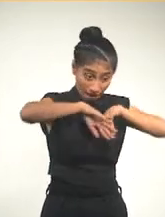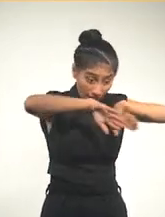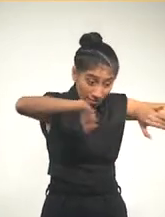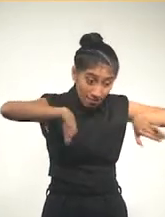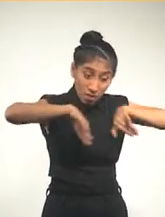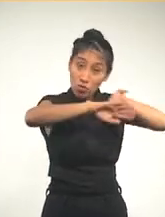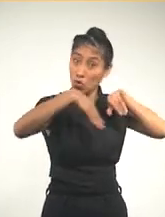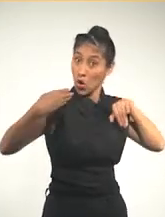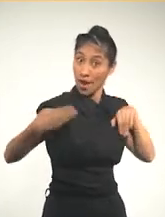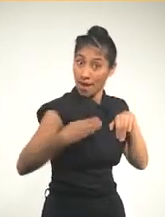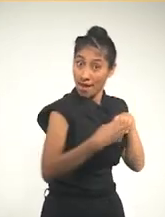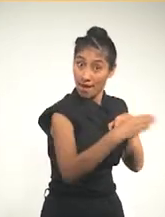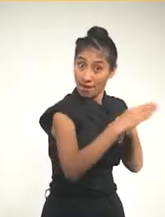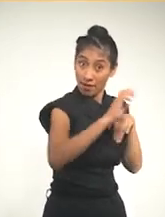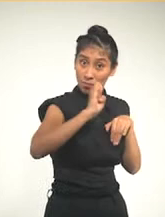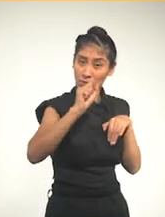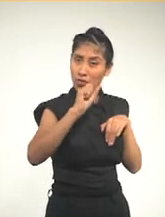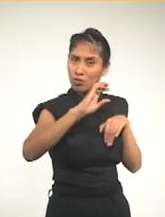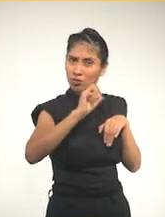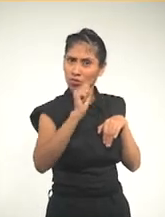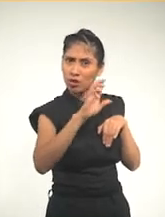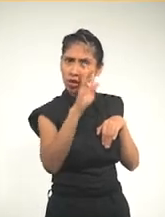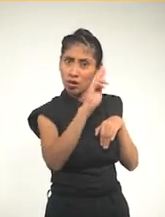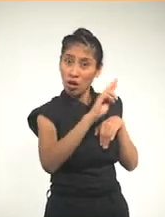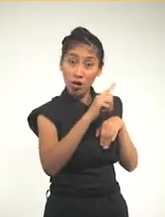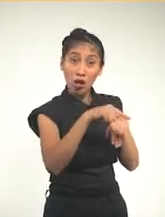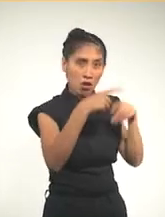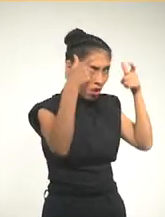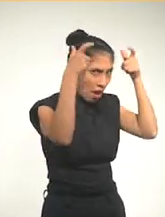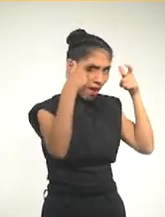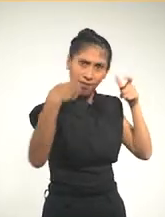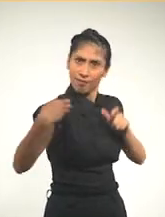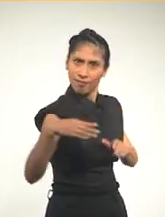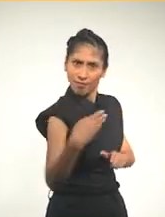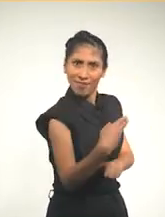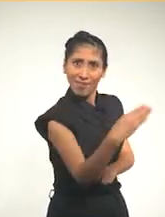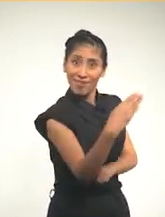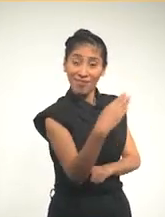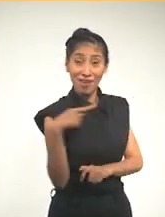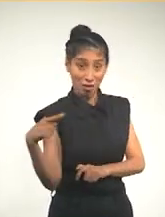pez escalar. ¡El rey de los peces!